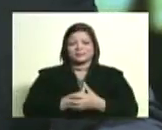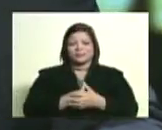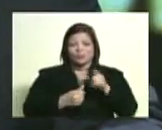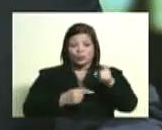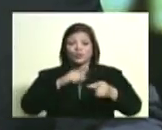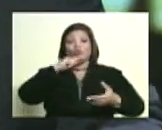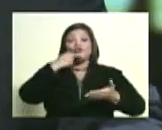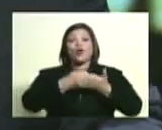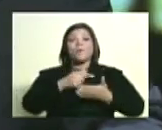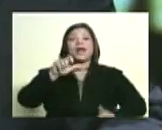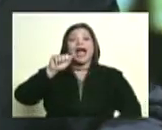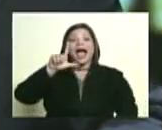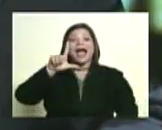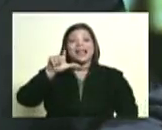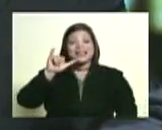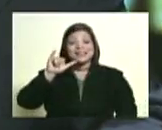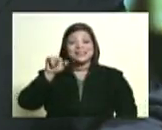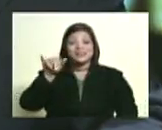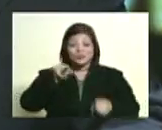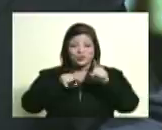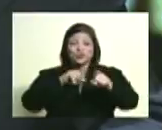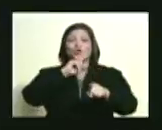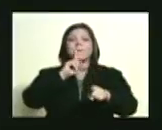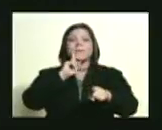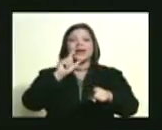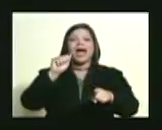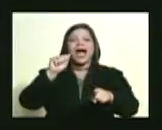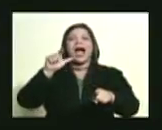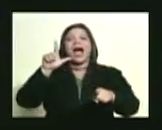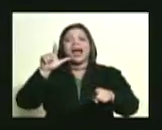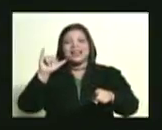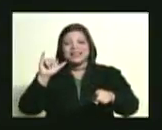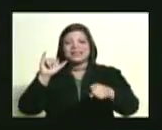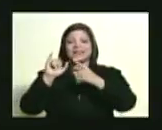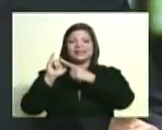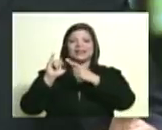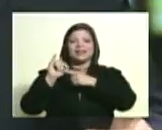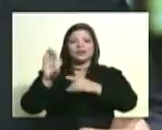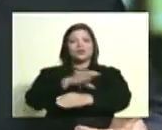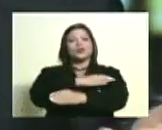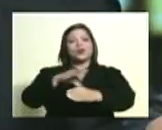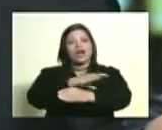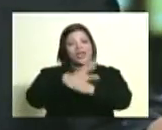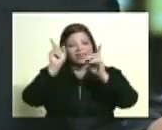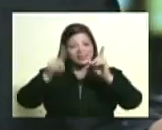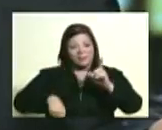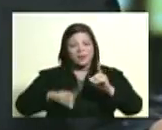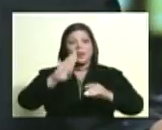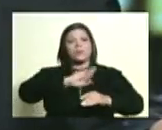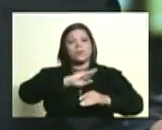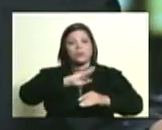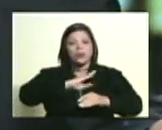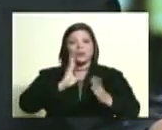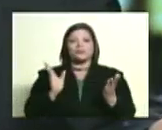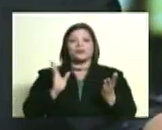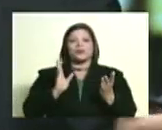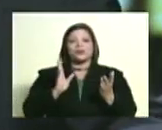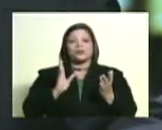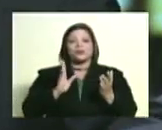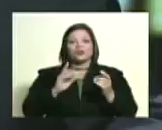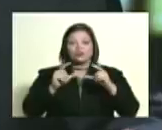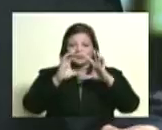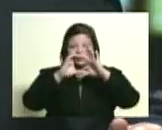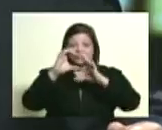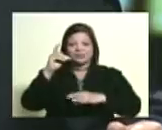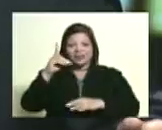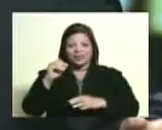su nombre. Sí, también 90% eres un, de las personas también creen eres que un yo cantautor con tu propia producción, claro, musical, con mi propia, ¿no? Producción. Pero